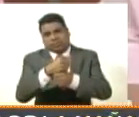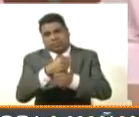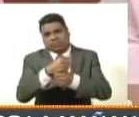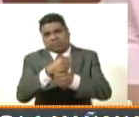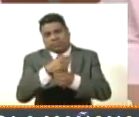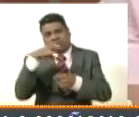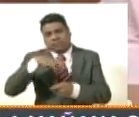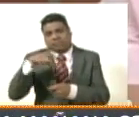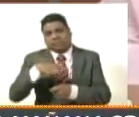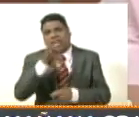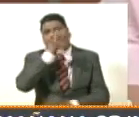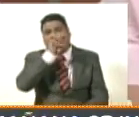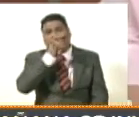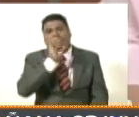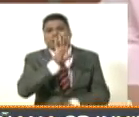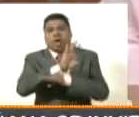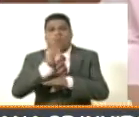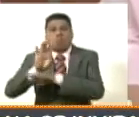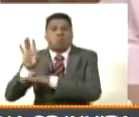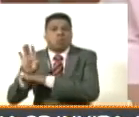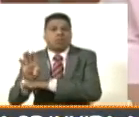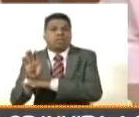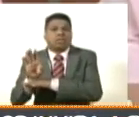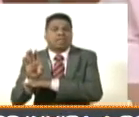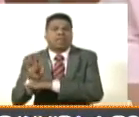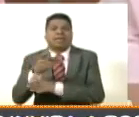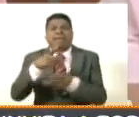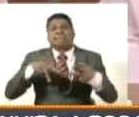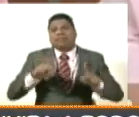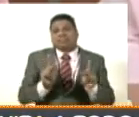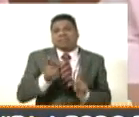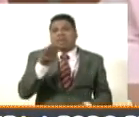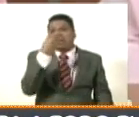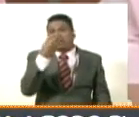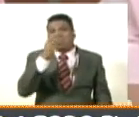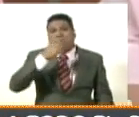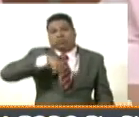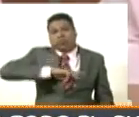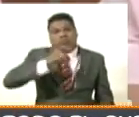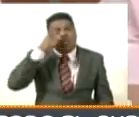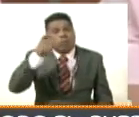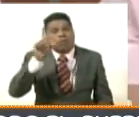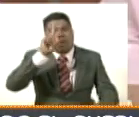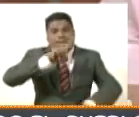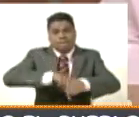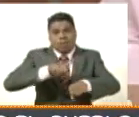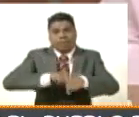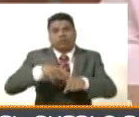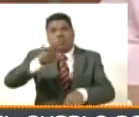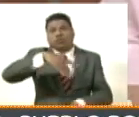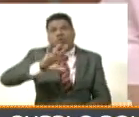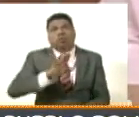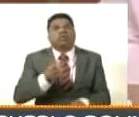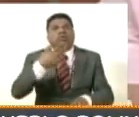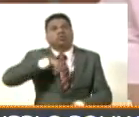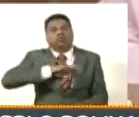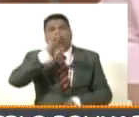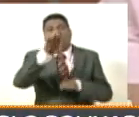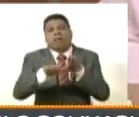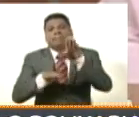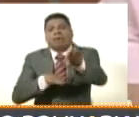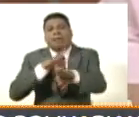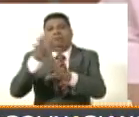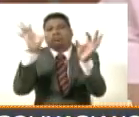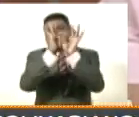sanidad animal, que es la que nos permite la alimentación para nuestro pueblo, en un momento donde venimos avanzando de